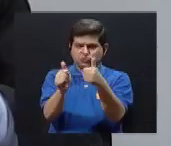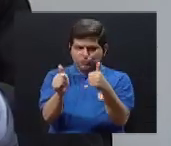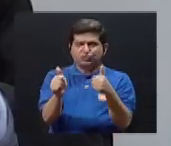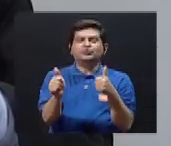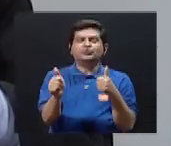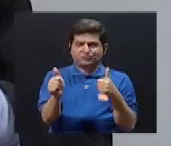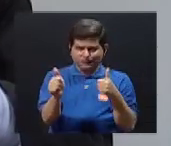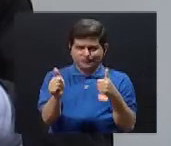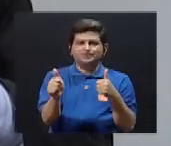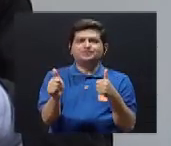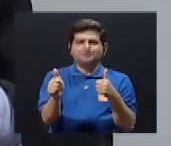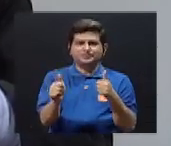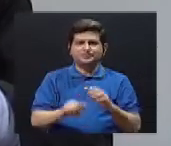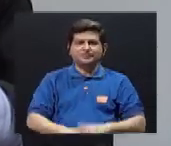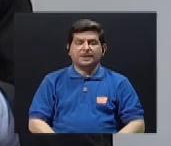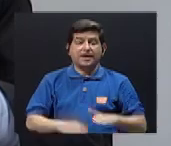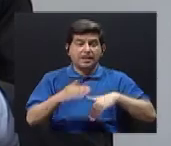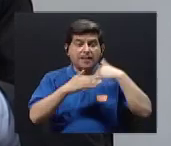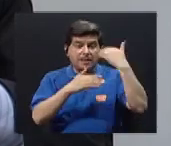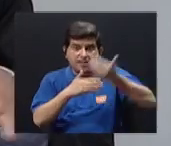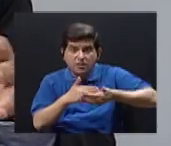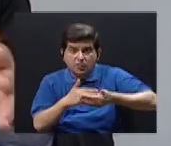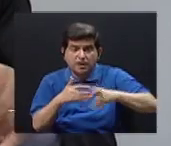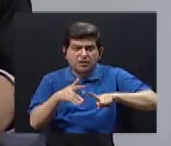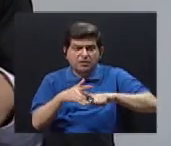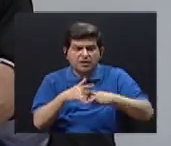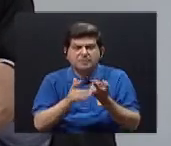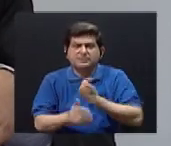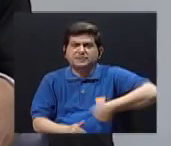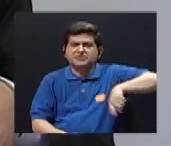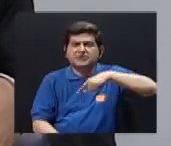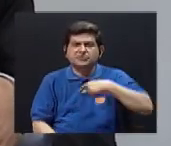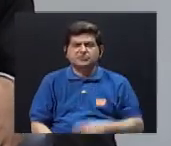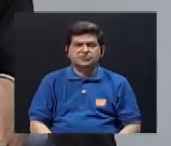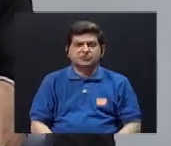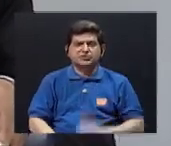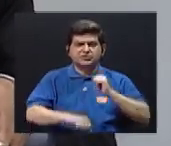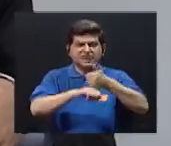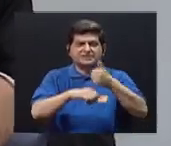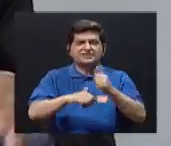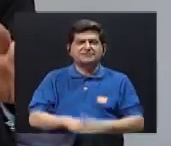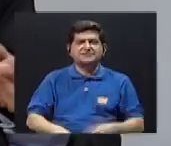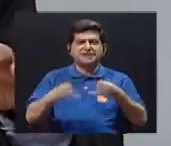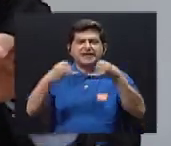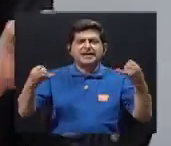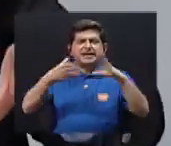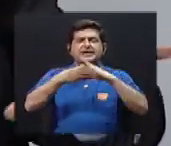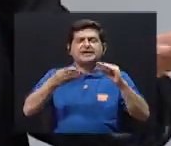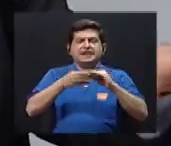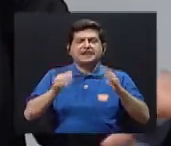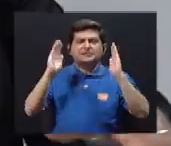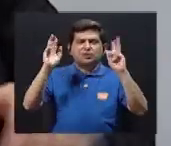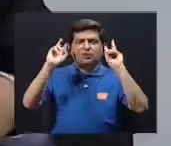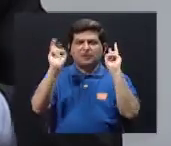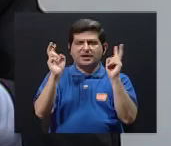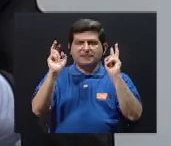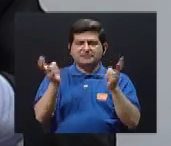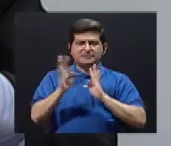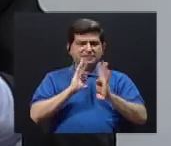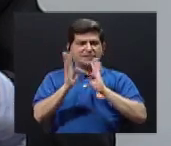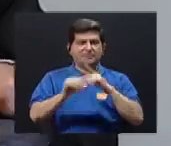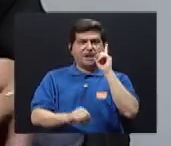retrocedido, y después entonces empezamos a hacer unas cuantas líneas narrativas o grandes temas que íbamos a